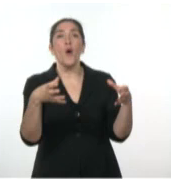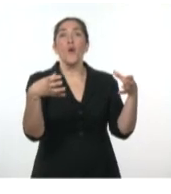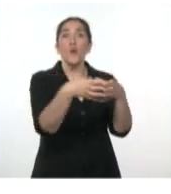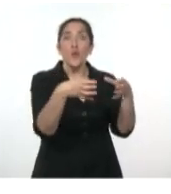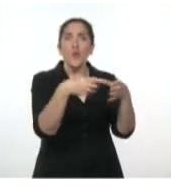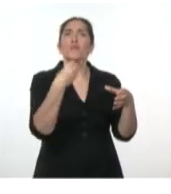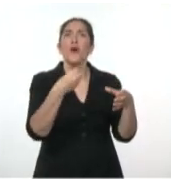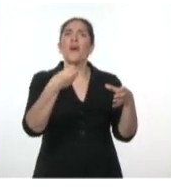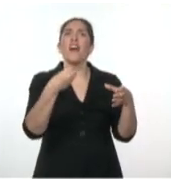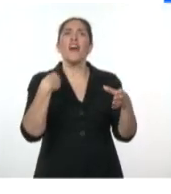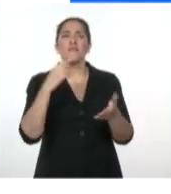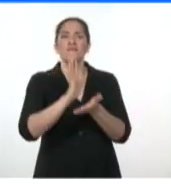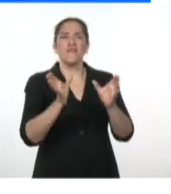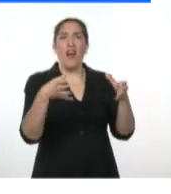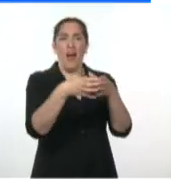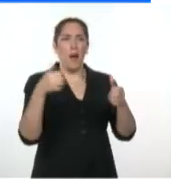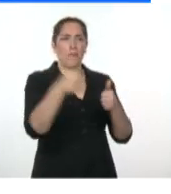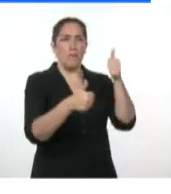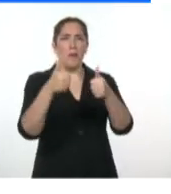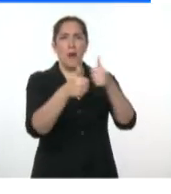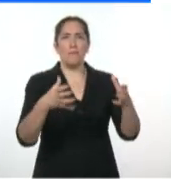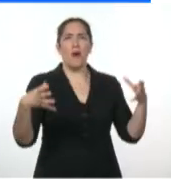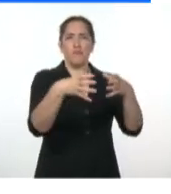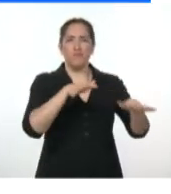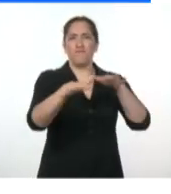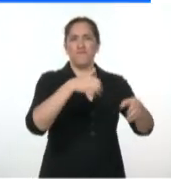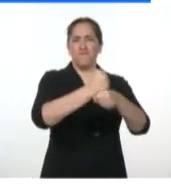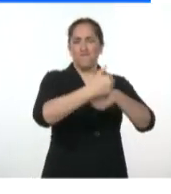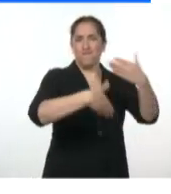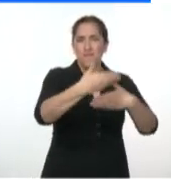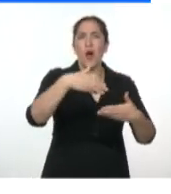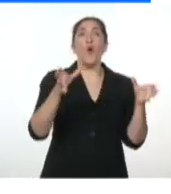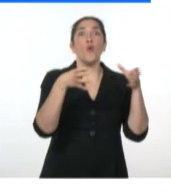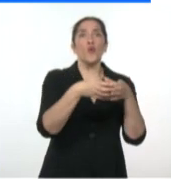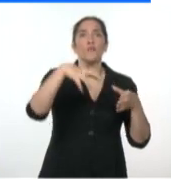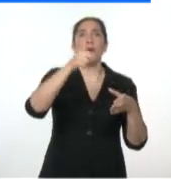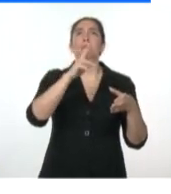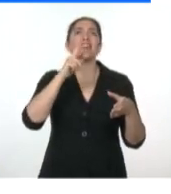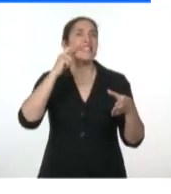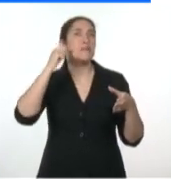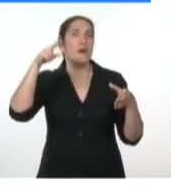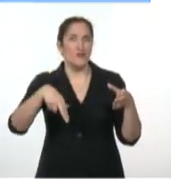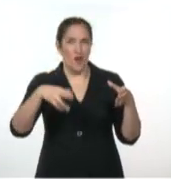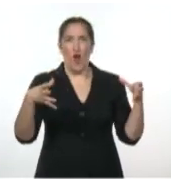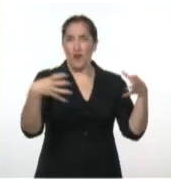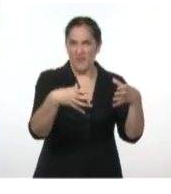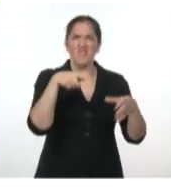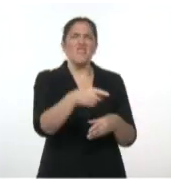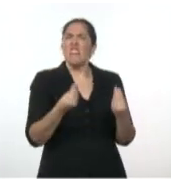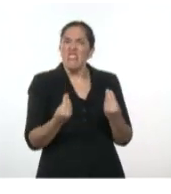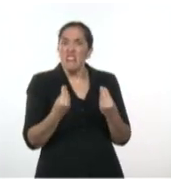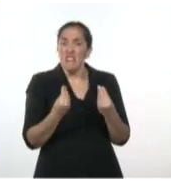de participación. ¿Qué es un grupo de participación? Los grupos de participación son